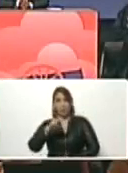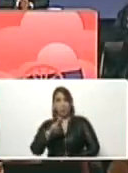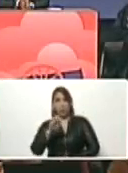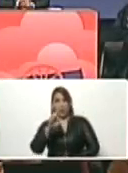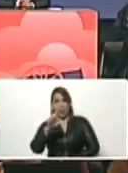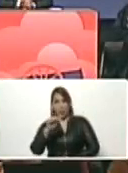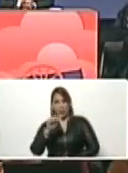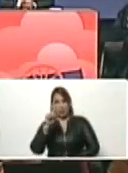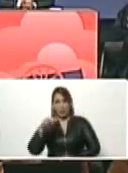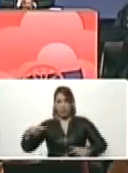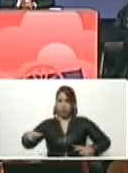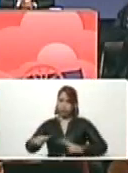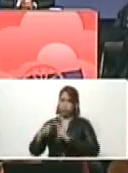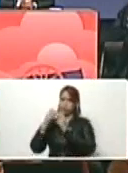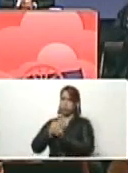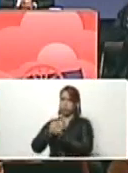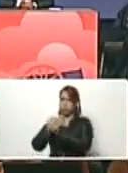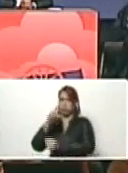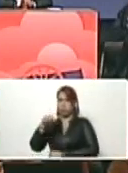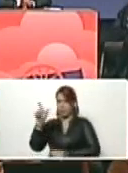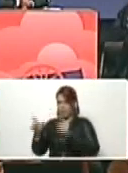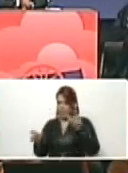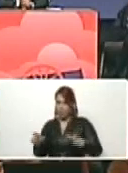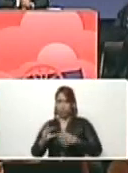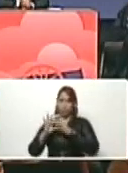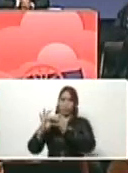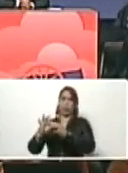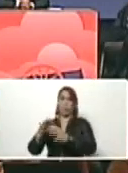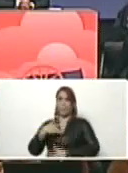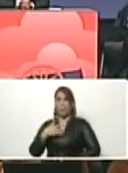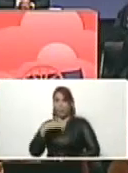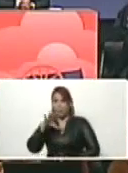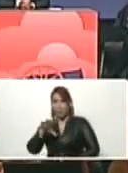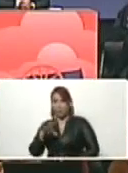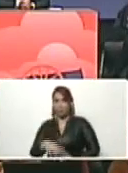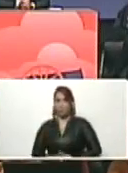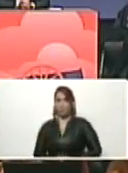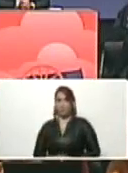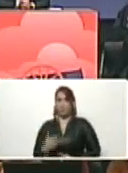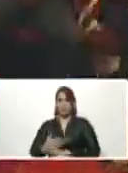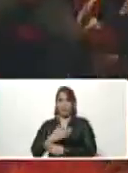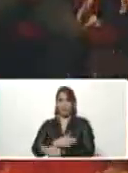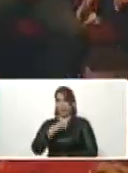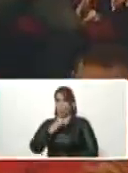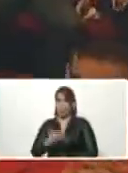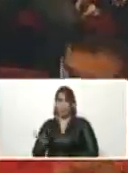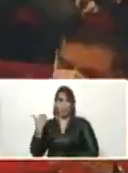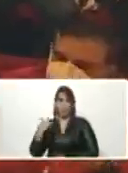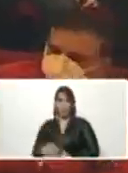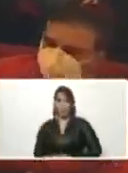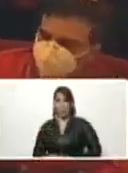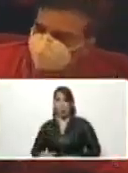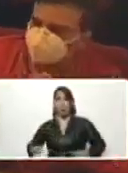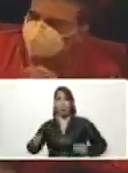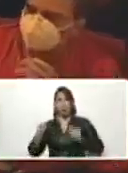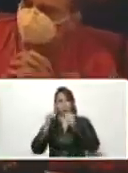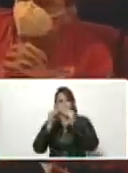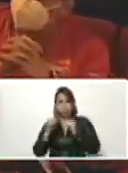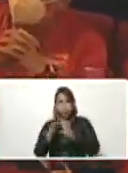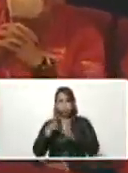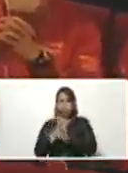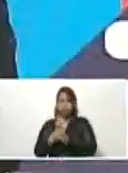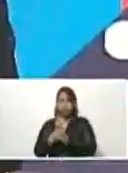es, se encuentra el amor y se encuentran dos militantes patriotas, bueno, como no había en ese momento. Coinciden nuestros ponentes también